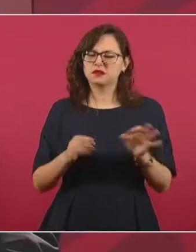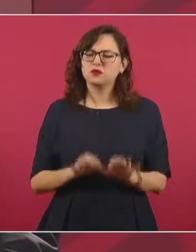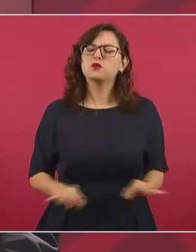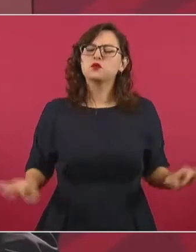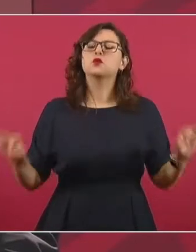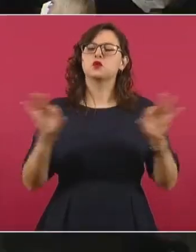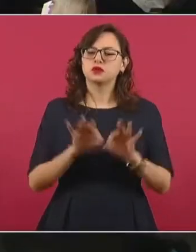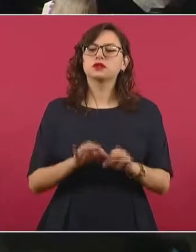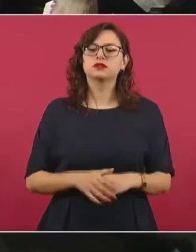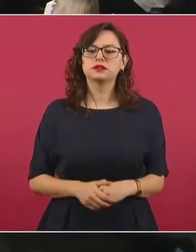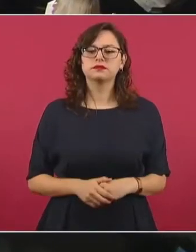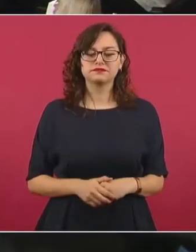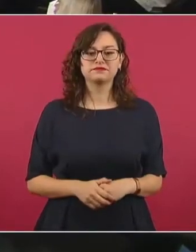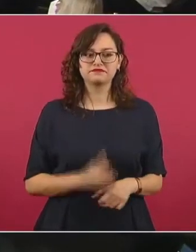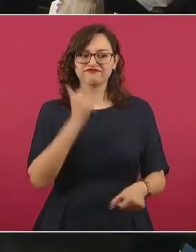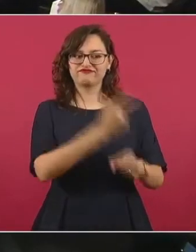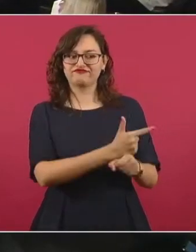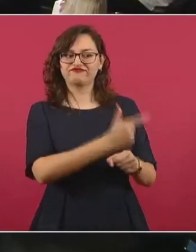ir quitando máscaras.